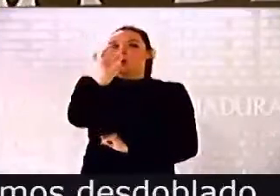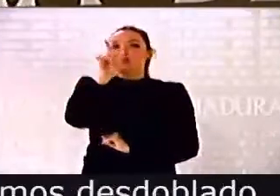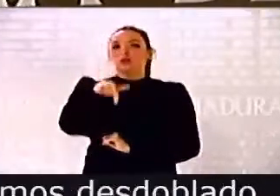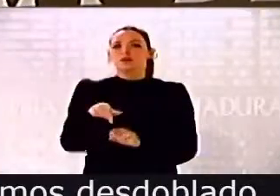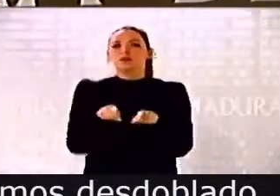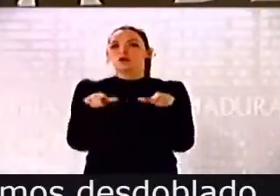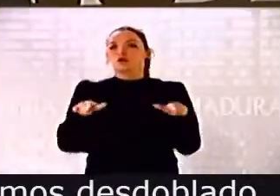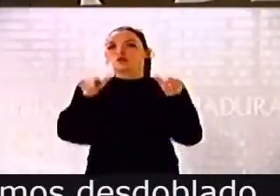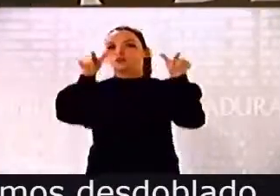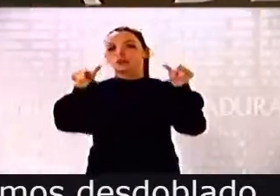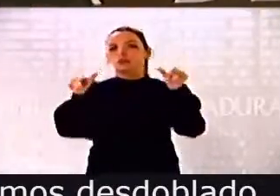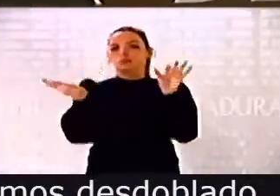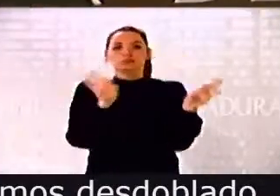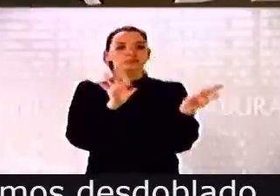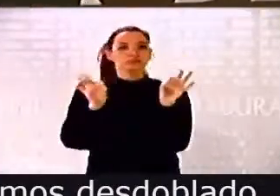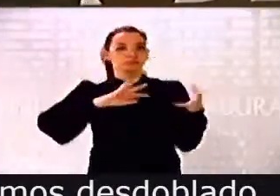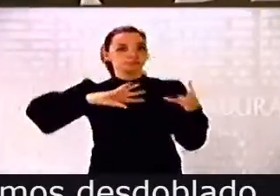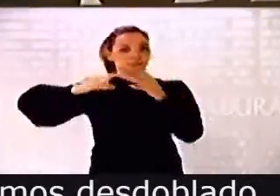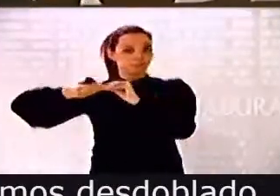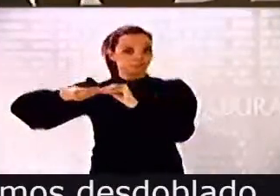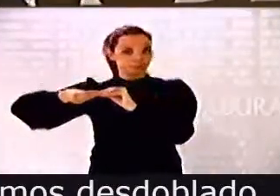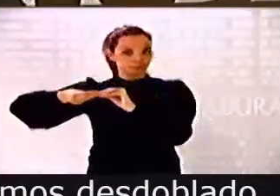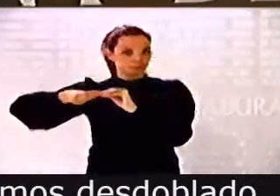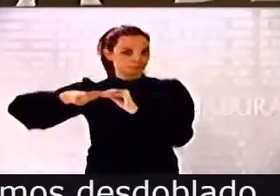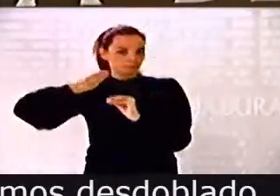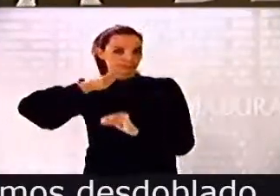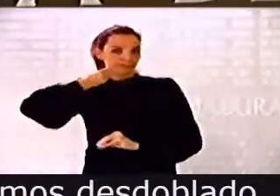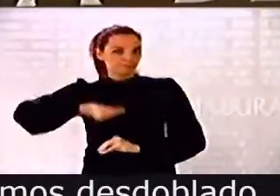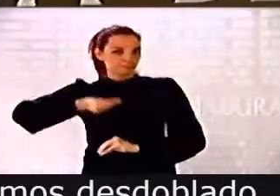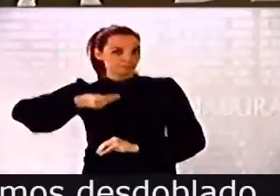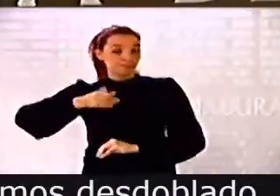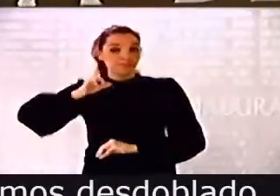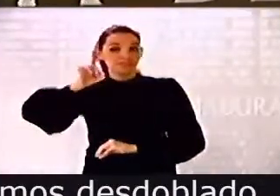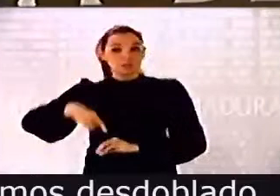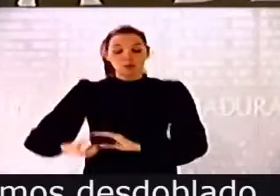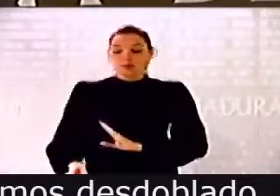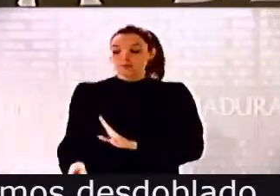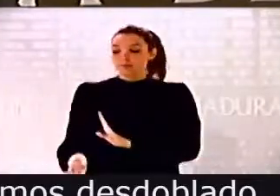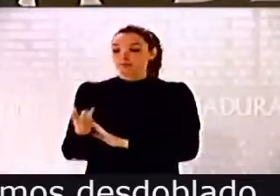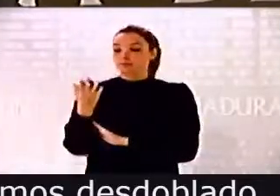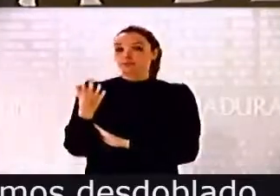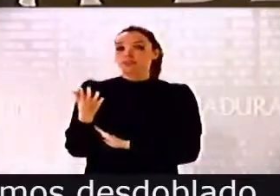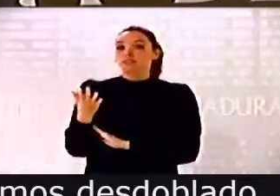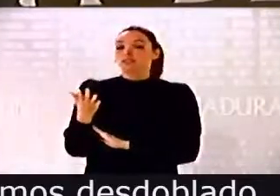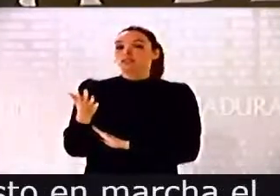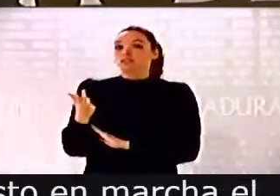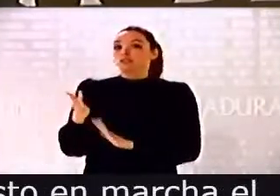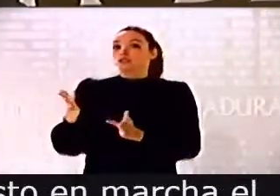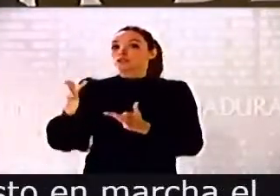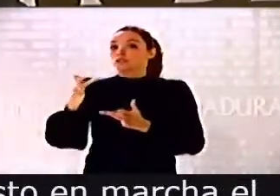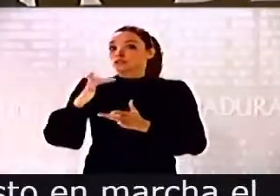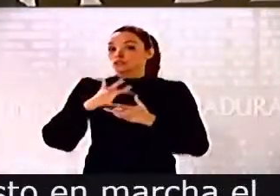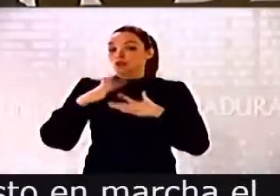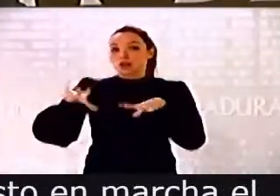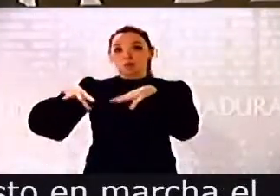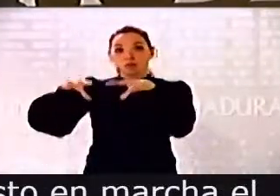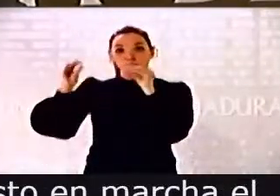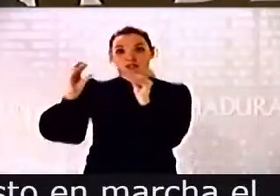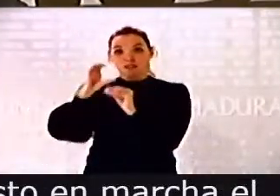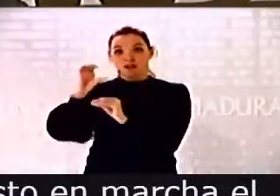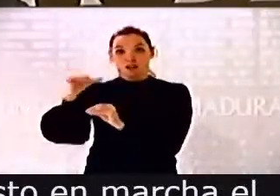plantas de hospitales, hemos puesto en marcha el Hospital Nuestra Señora de la Montaña. Todo